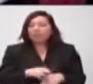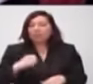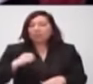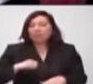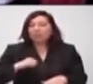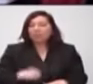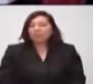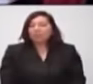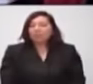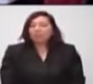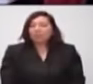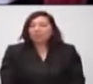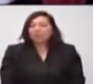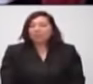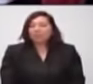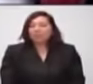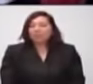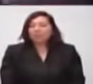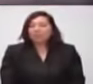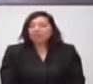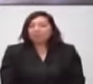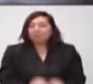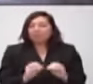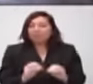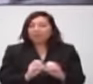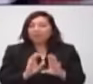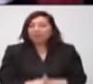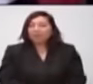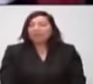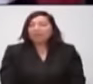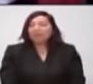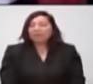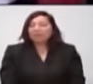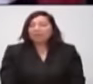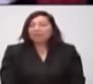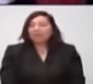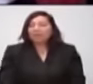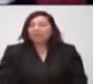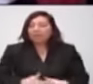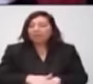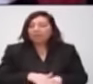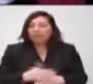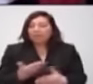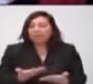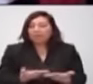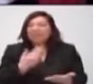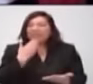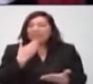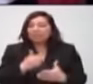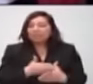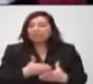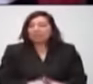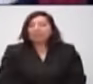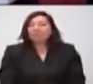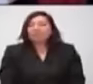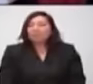Municipal. Así que, pues, para poner las cosas en claras, sé todo el proceso, cómo se ha dado, quiénes han participado